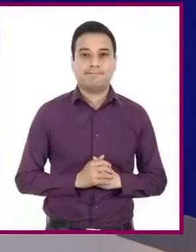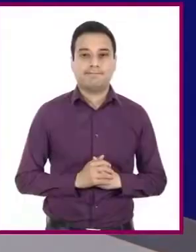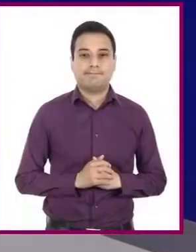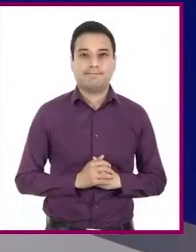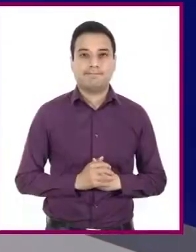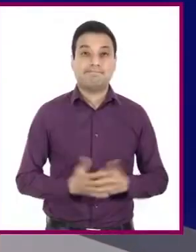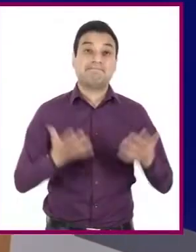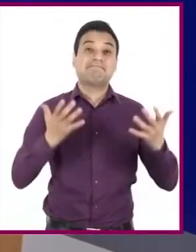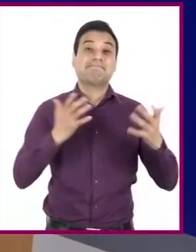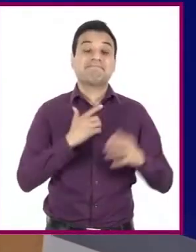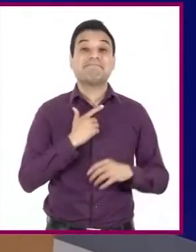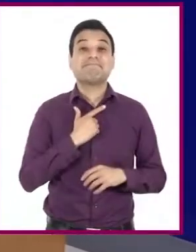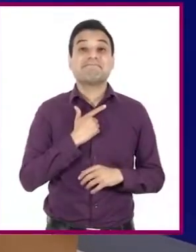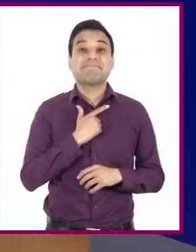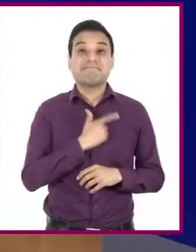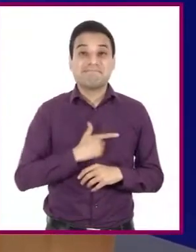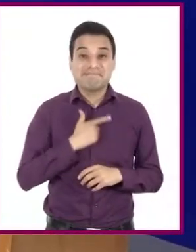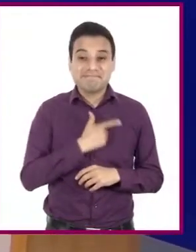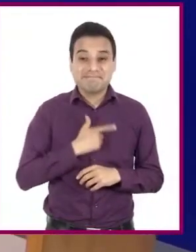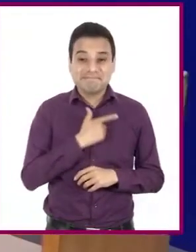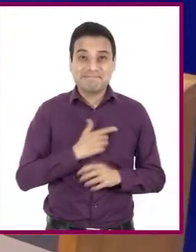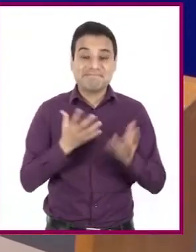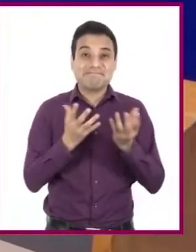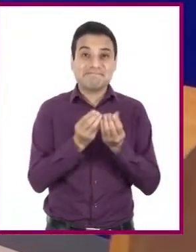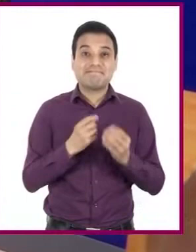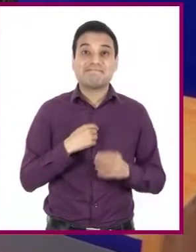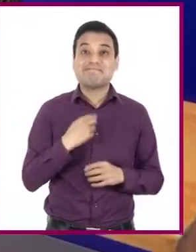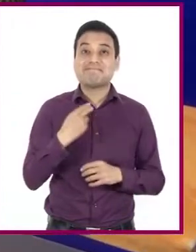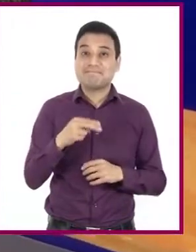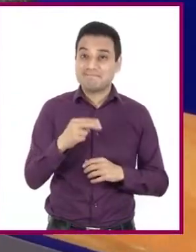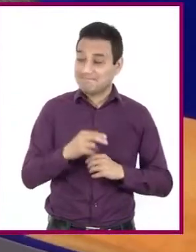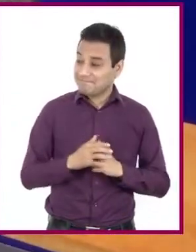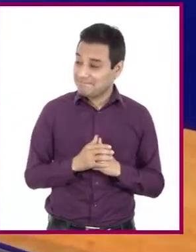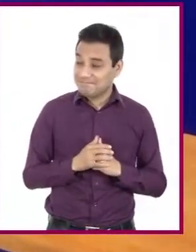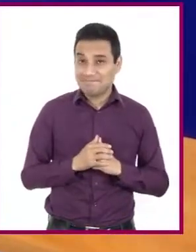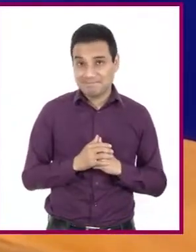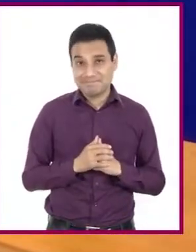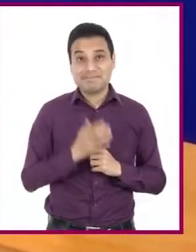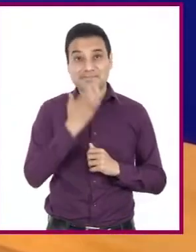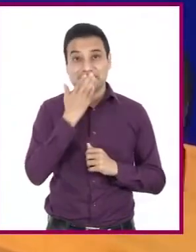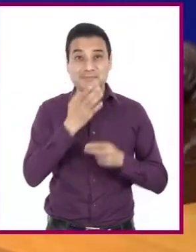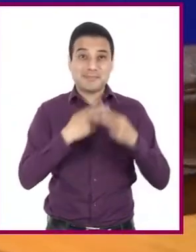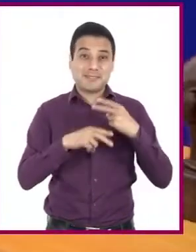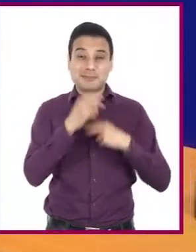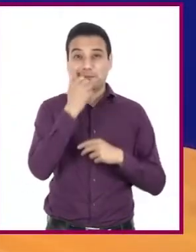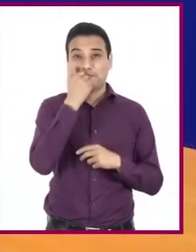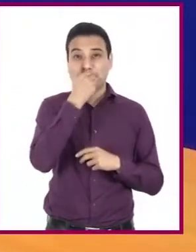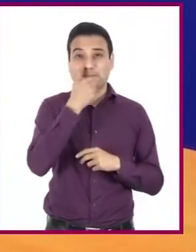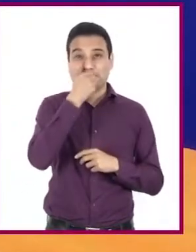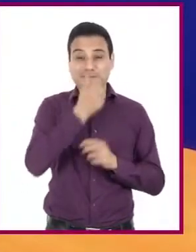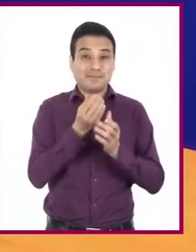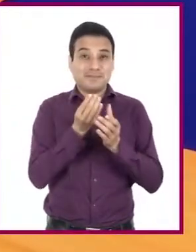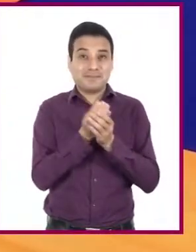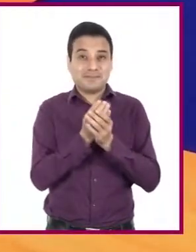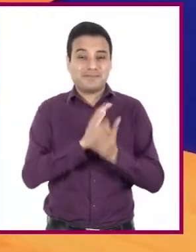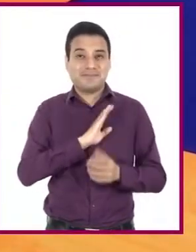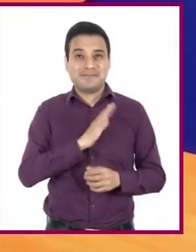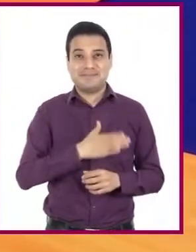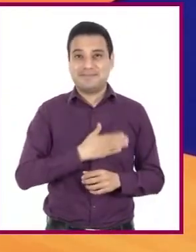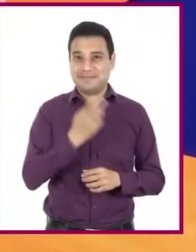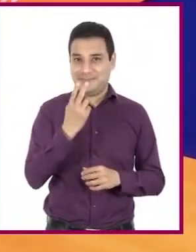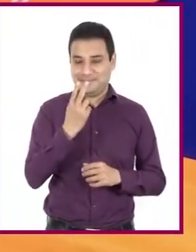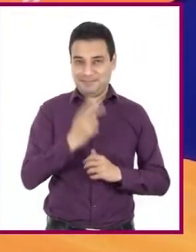Qué gusto estar nuevamente con ustedes. Yo soy Enrique Rodal y les doy la bienvenida a las alumnas y alumnos de lengua materna de segundo grado